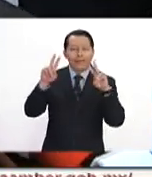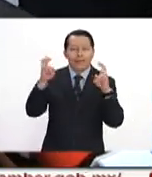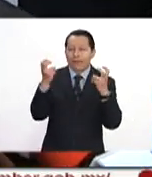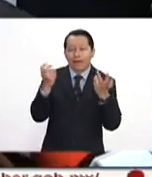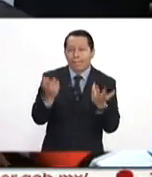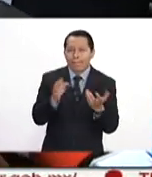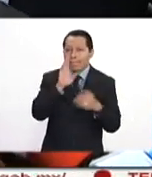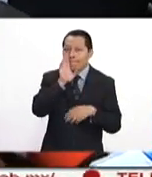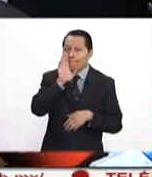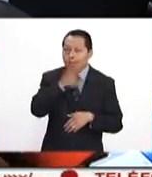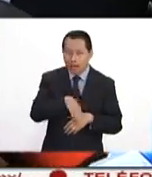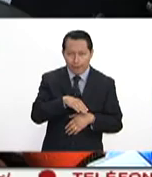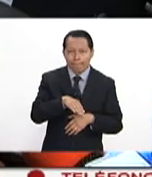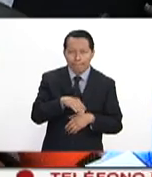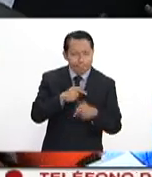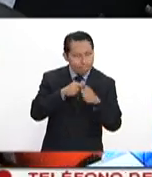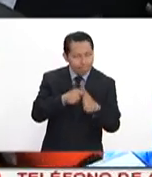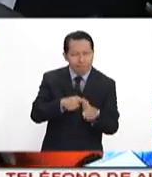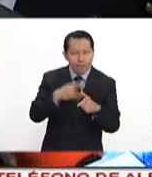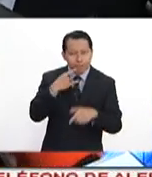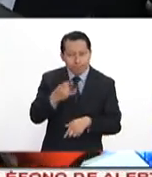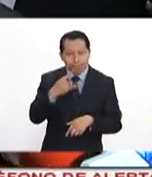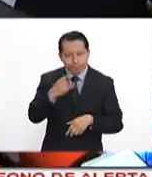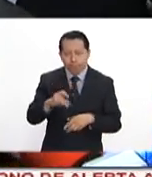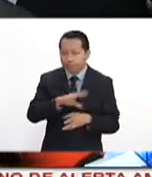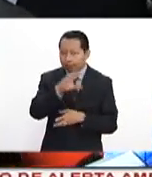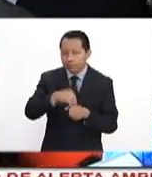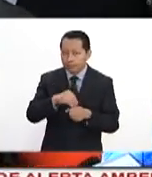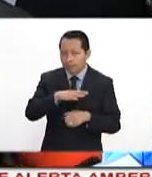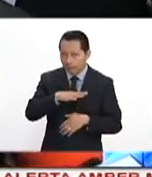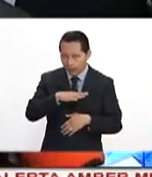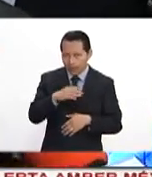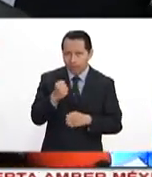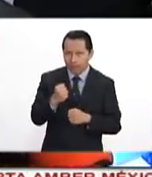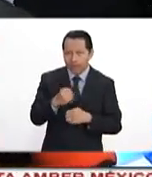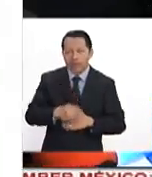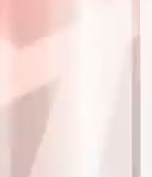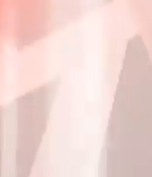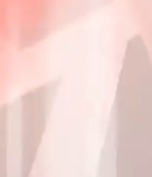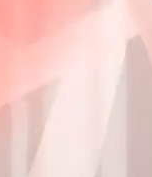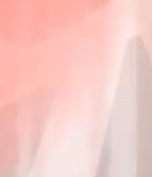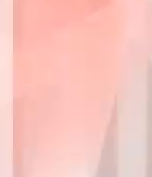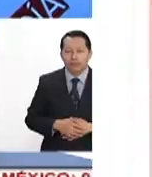Eso lo vamos a seguir combatiendo con toda la fuerza.